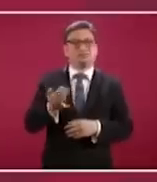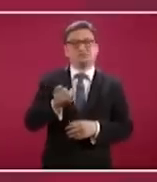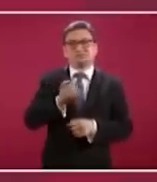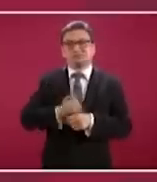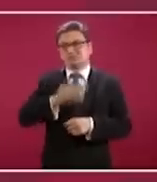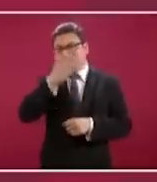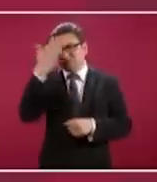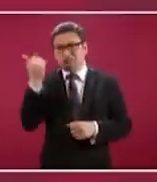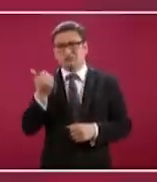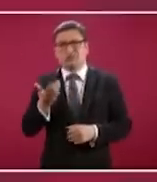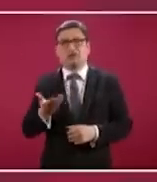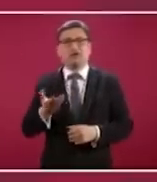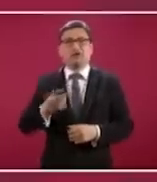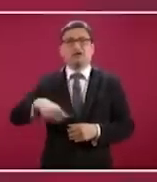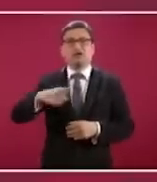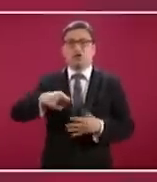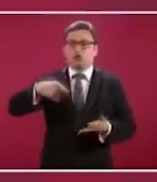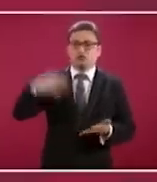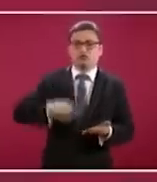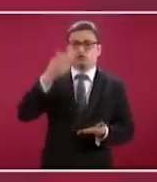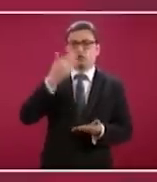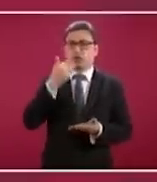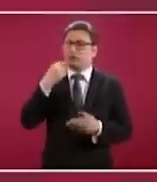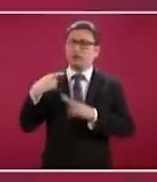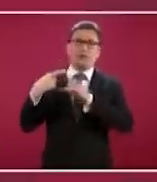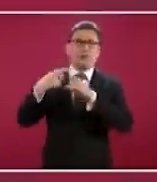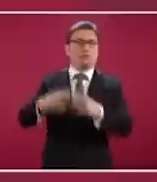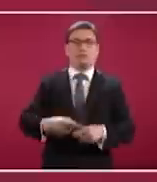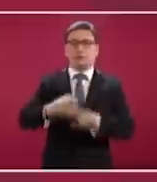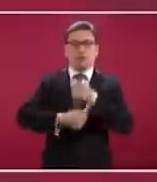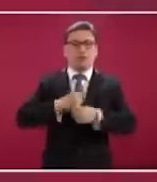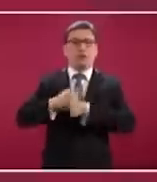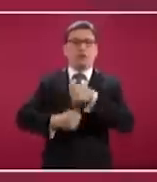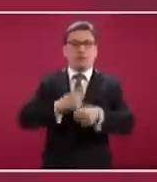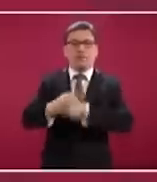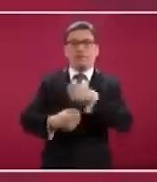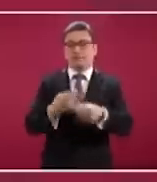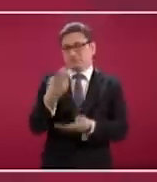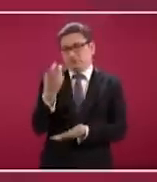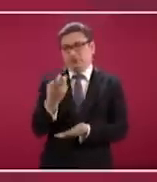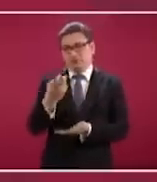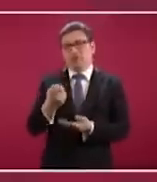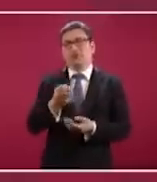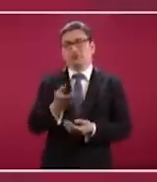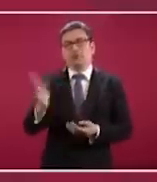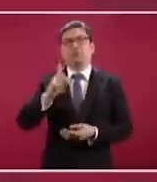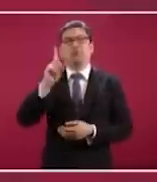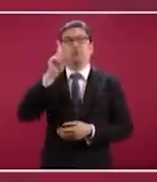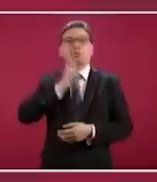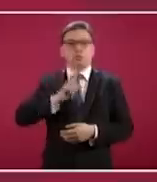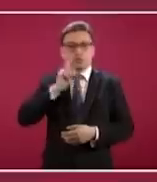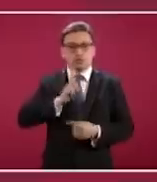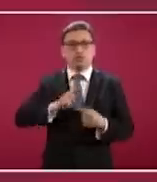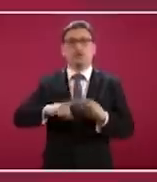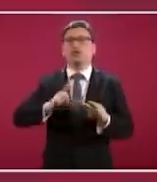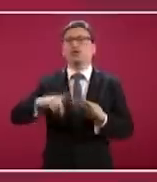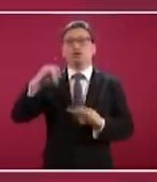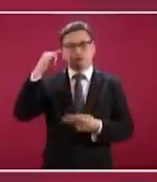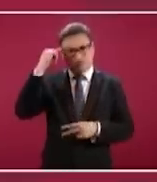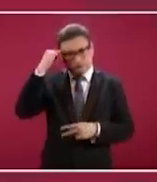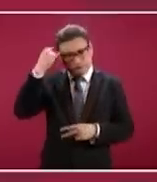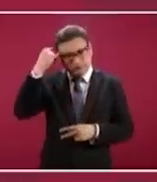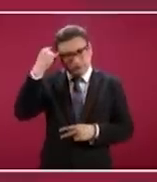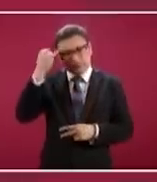no son sentenciados desde hace mucho tiempo, por ejemplo, mujeres, indígenas.